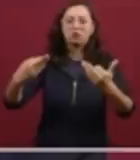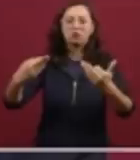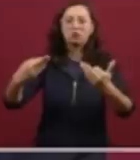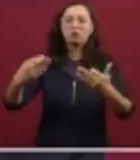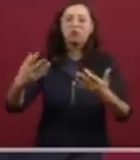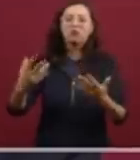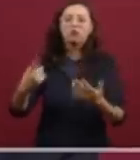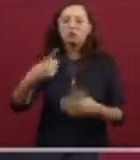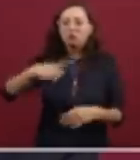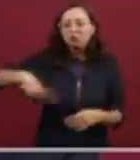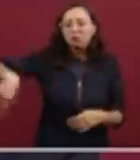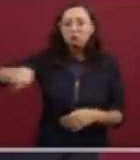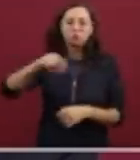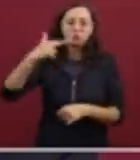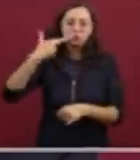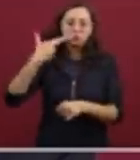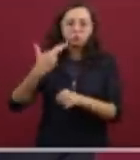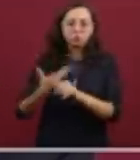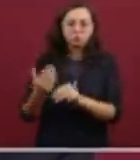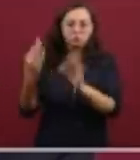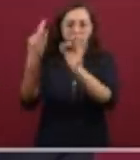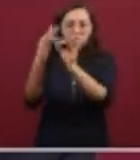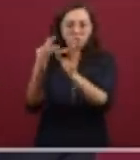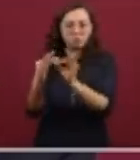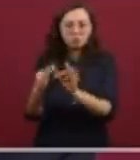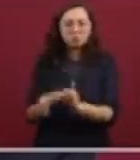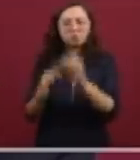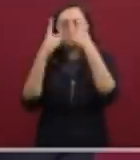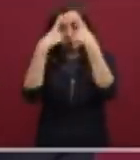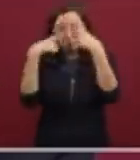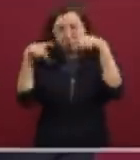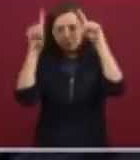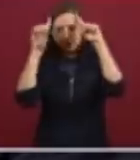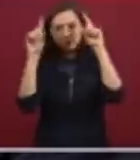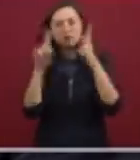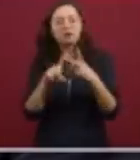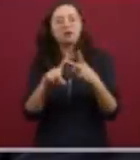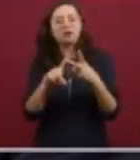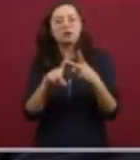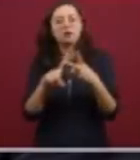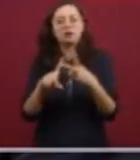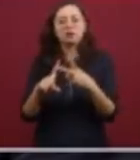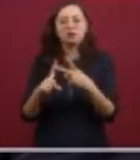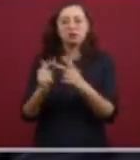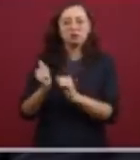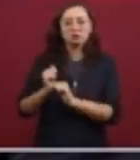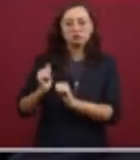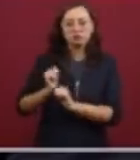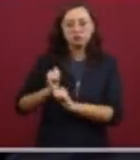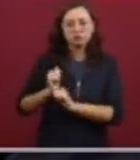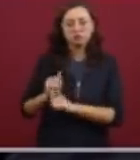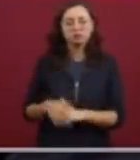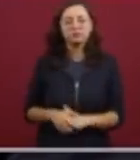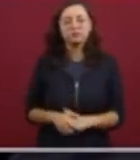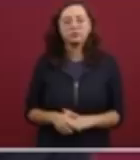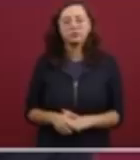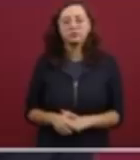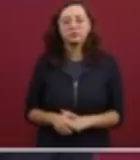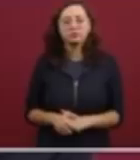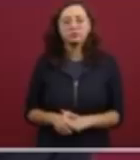la manera responsable que están actuando marinos y soldados. Y en donde